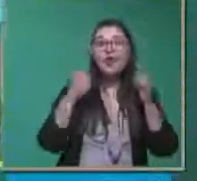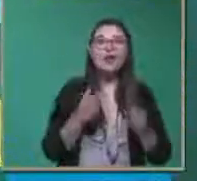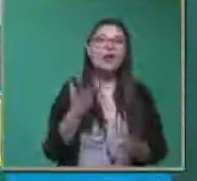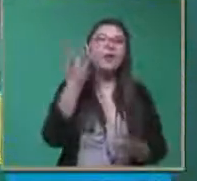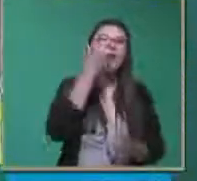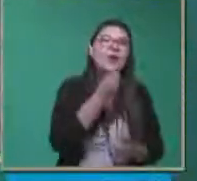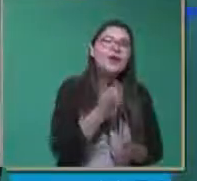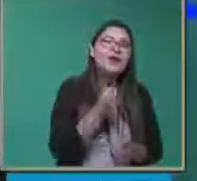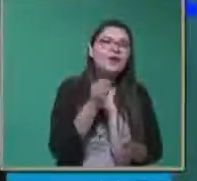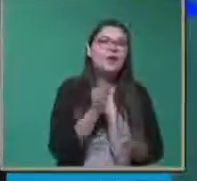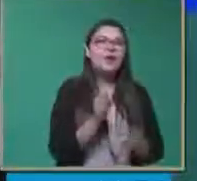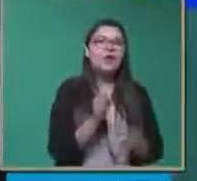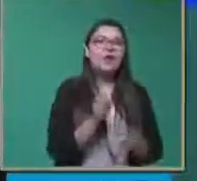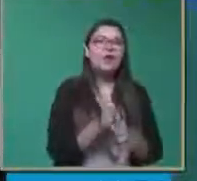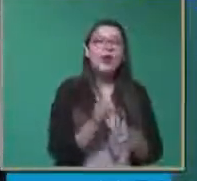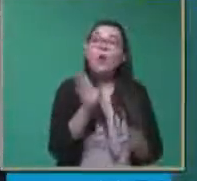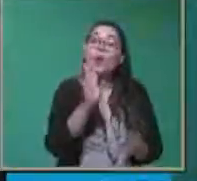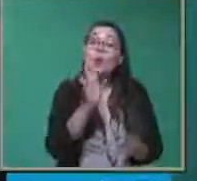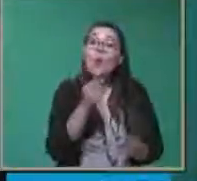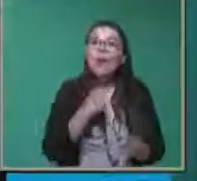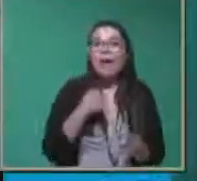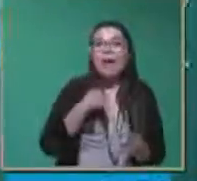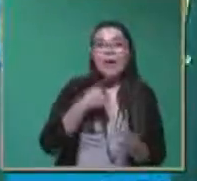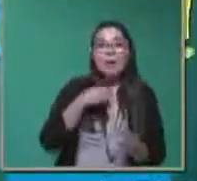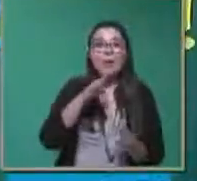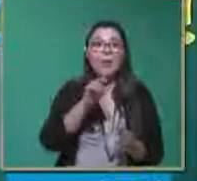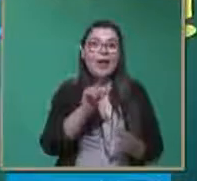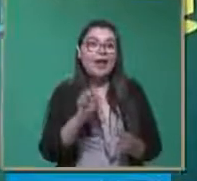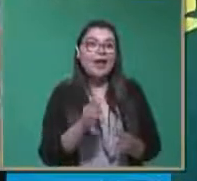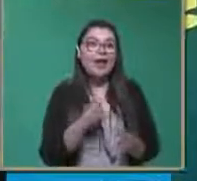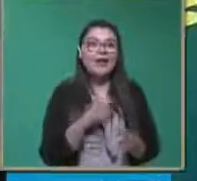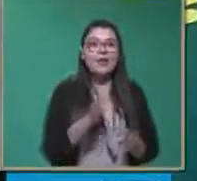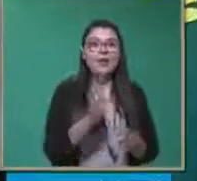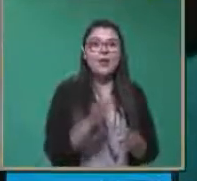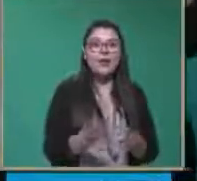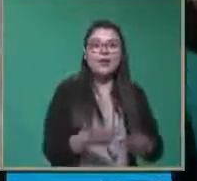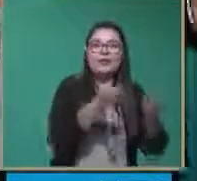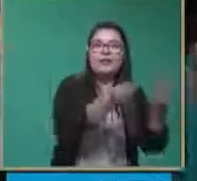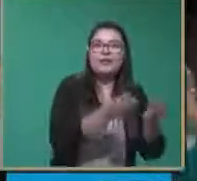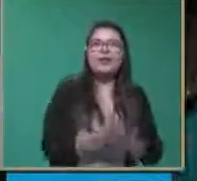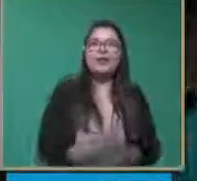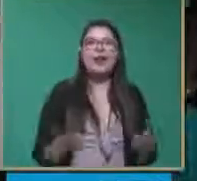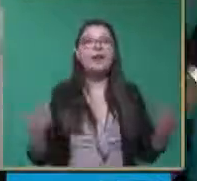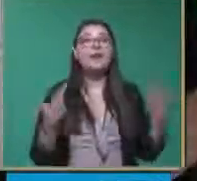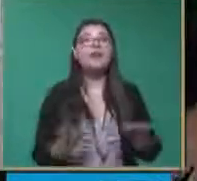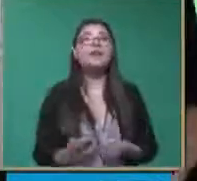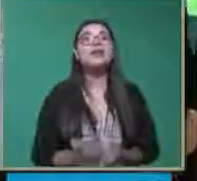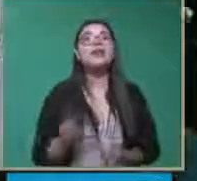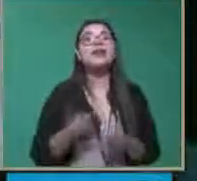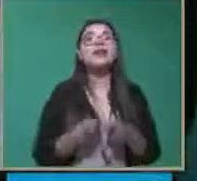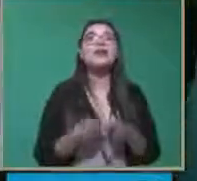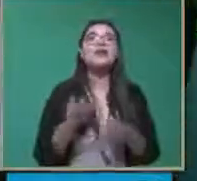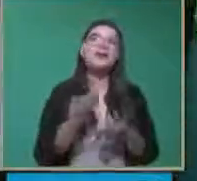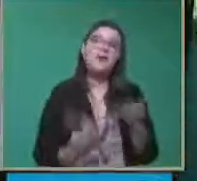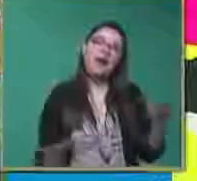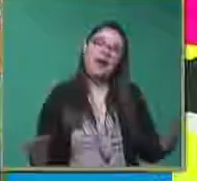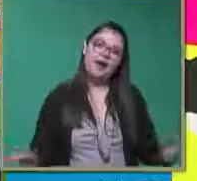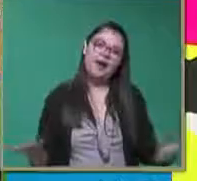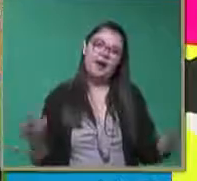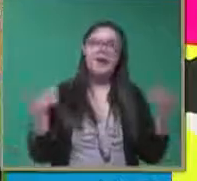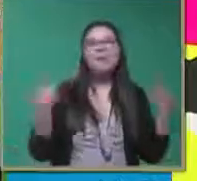dice el conejito Blas, hola, ¿qué tal? Yo soy Blas, yo soy Blas, yo soy Blas. ¡Ay, qué bonito! Y mira quién nos salta de regalo. ¡La